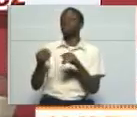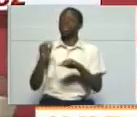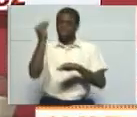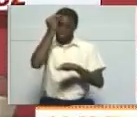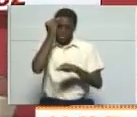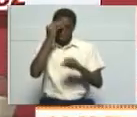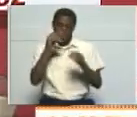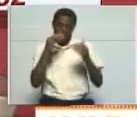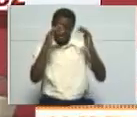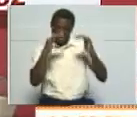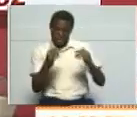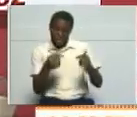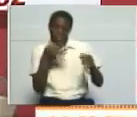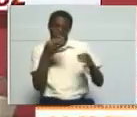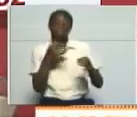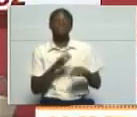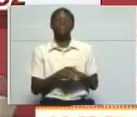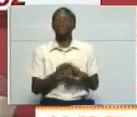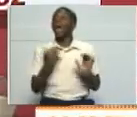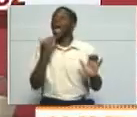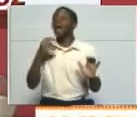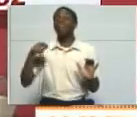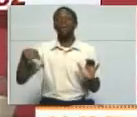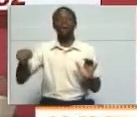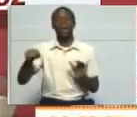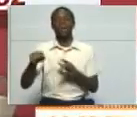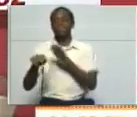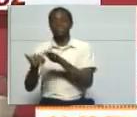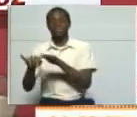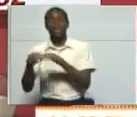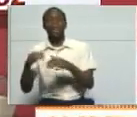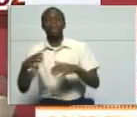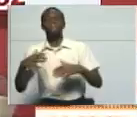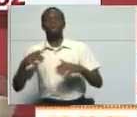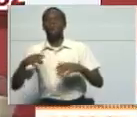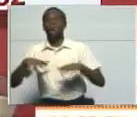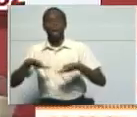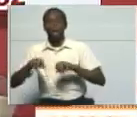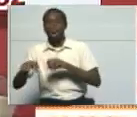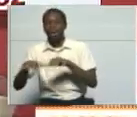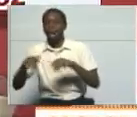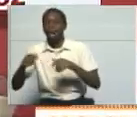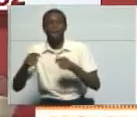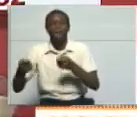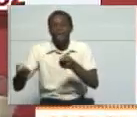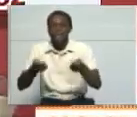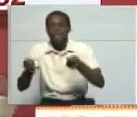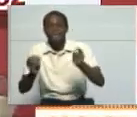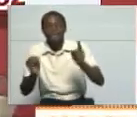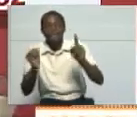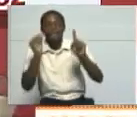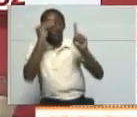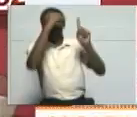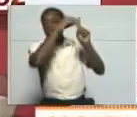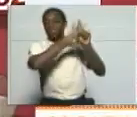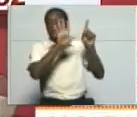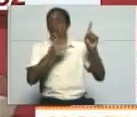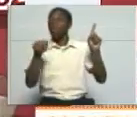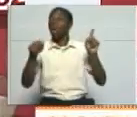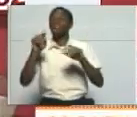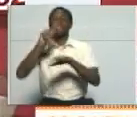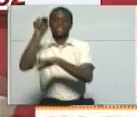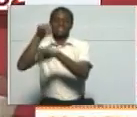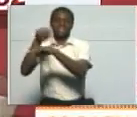¿no? Ha migrado la concentración de su poder estratégico. Ya no es su inútil mayoría en la Asamblea